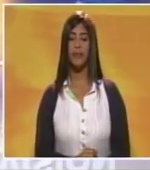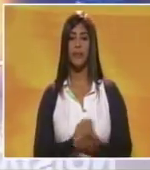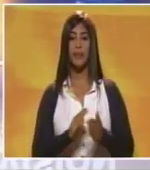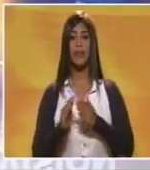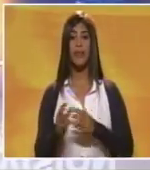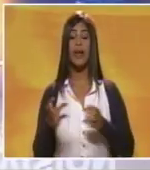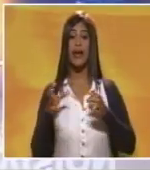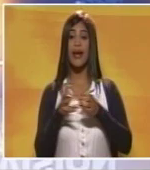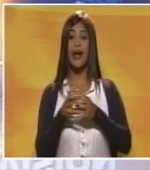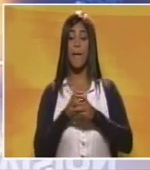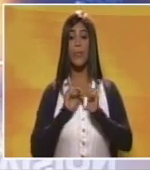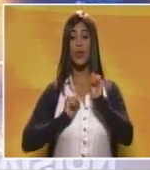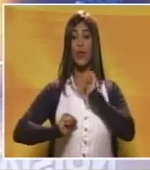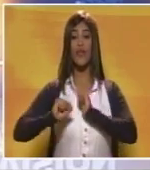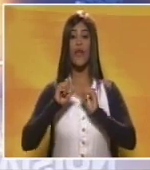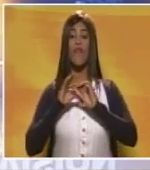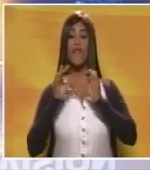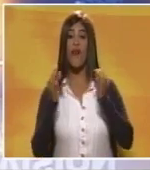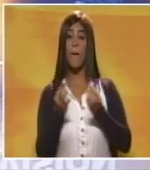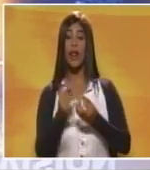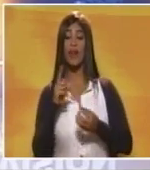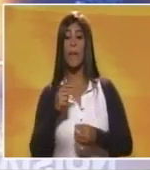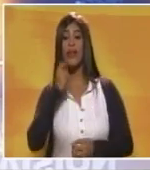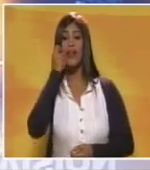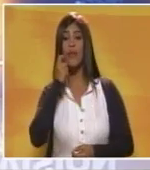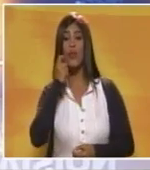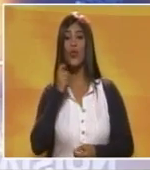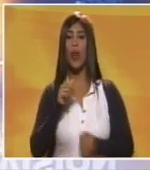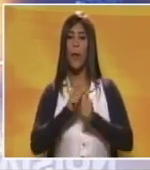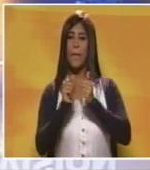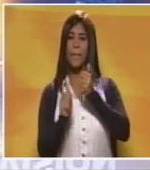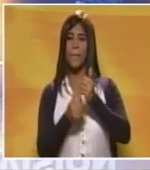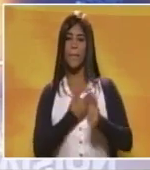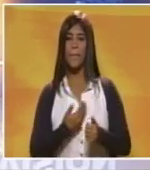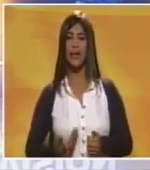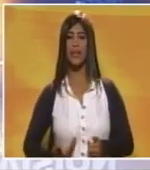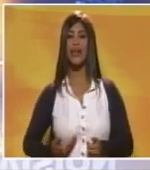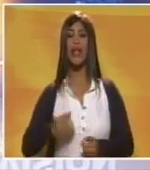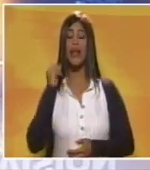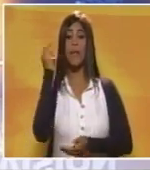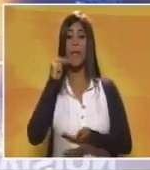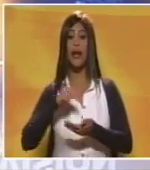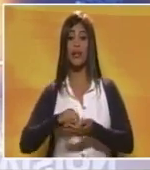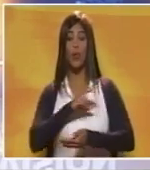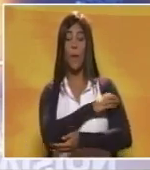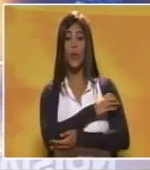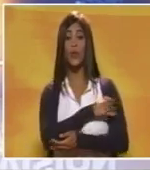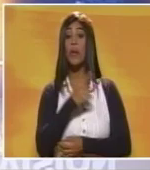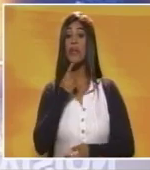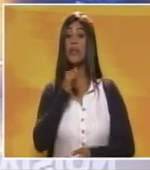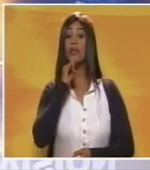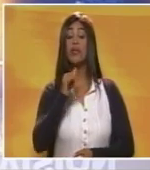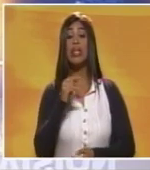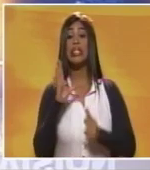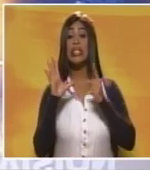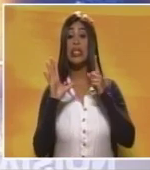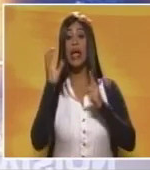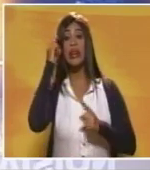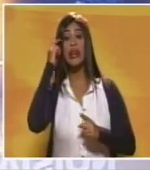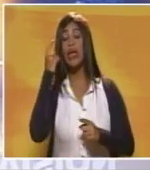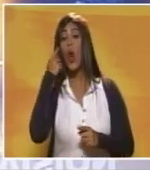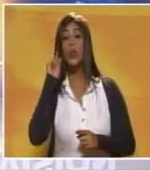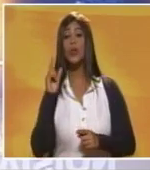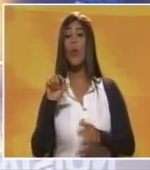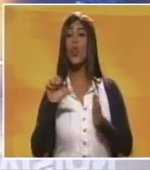El equipo de defensa y familiares del diputado Edgar Zambrano denuncian que tienen 6 días sin saber dónde se encuentra el parlamentario. Nuestra compañera Mauli